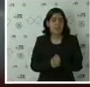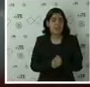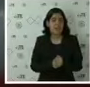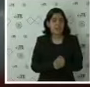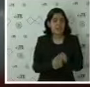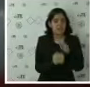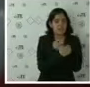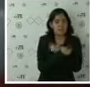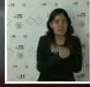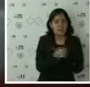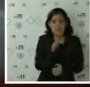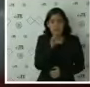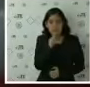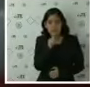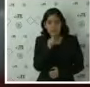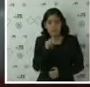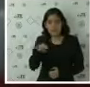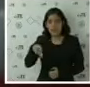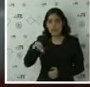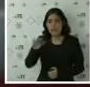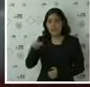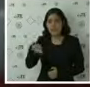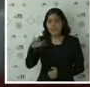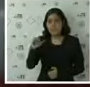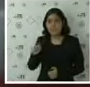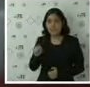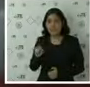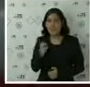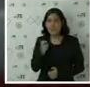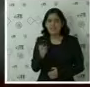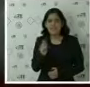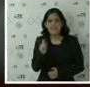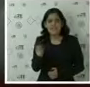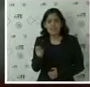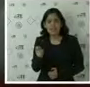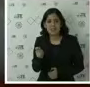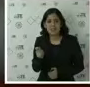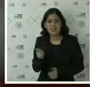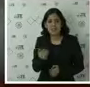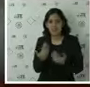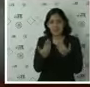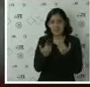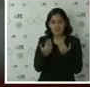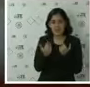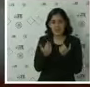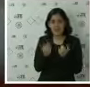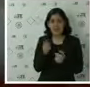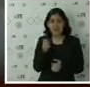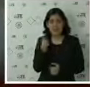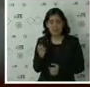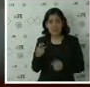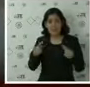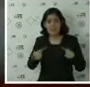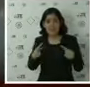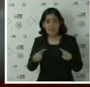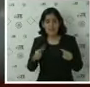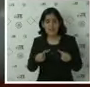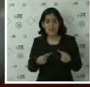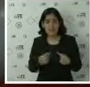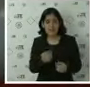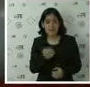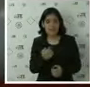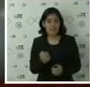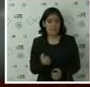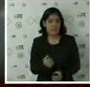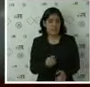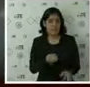la cabeza. Los ninis son los jóvenes que teniendo la posibilidad de estudiar o trabajar, no quieren